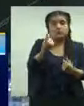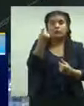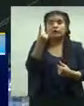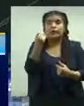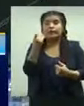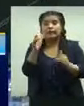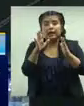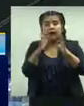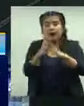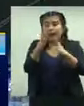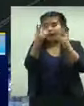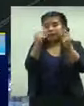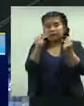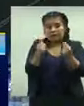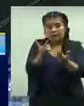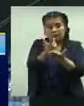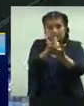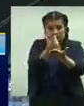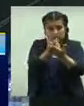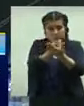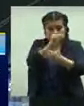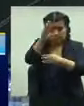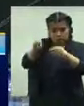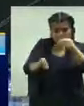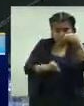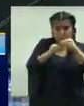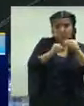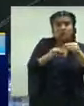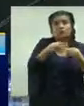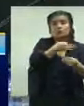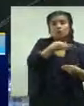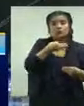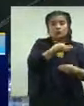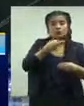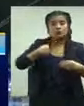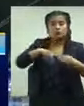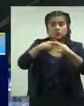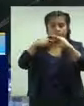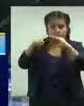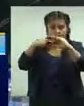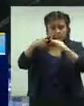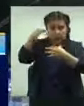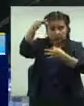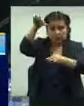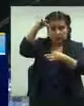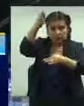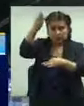financiera. Entonces, pero con mucho gusto nosotros trasladamos el requerimiento.